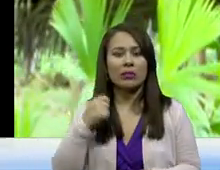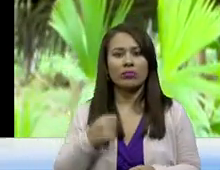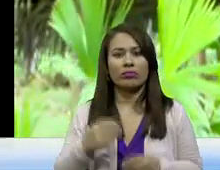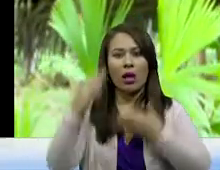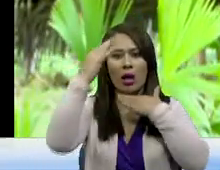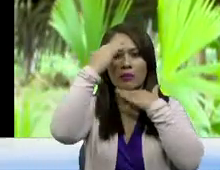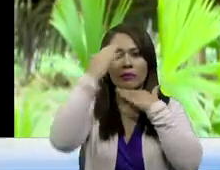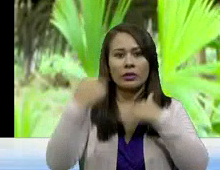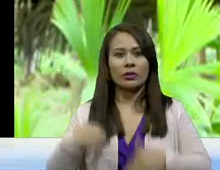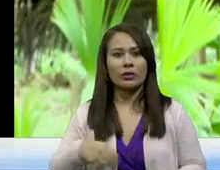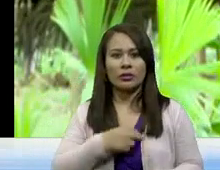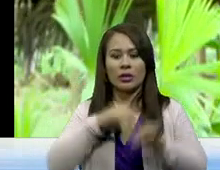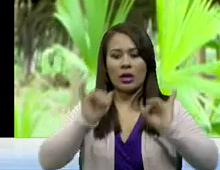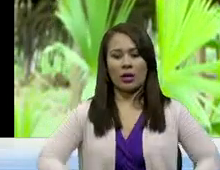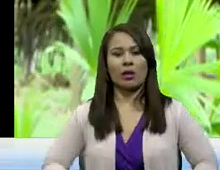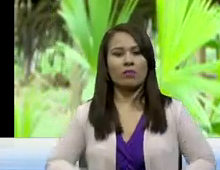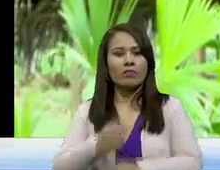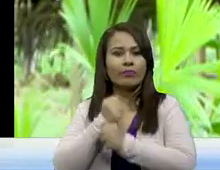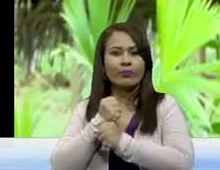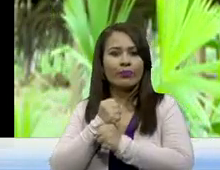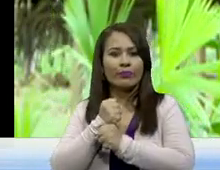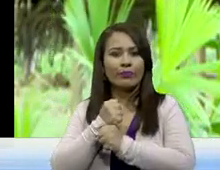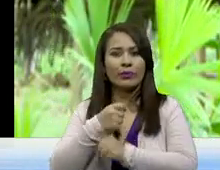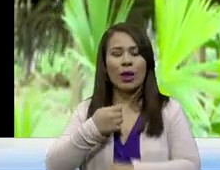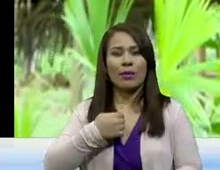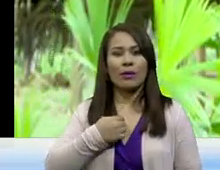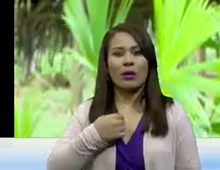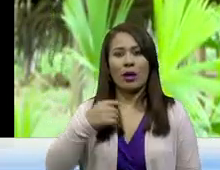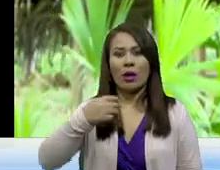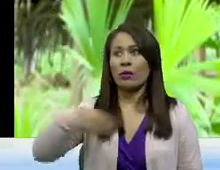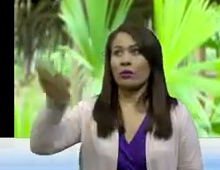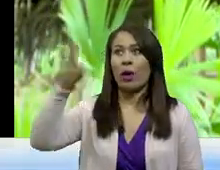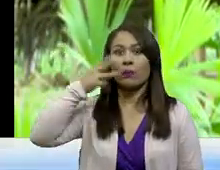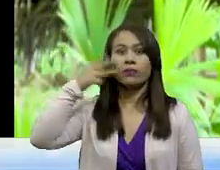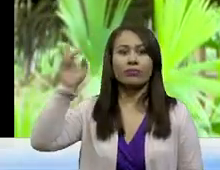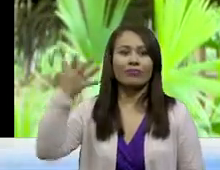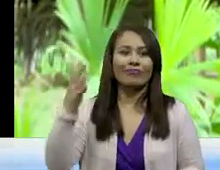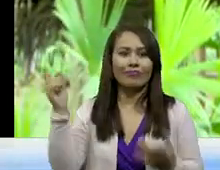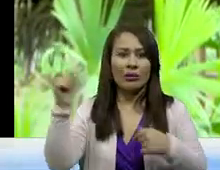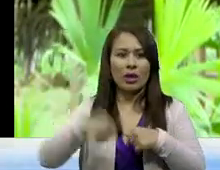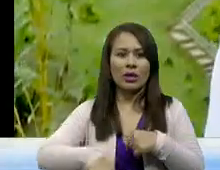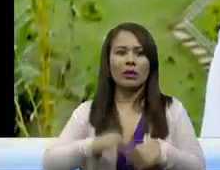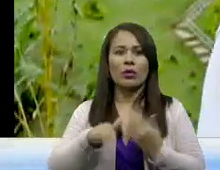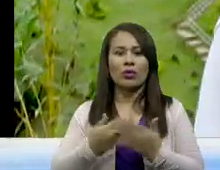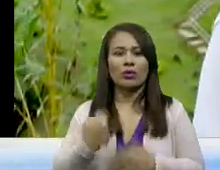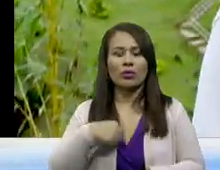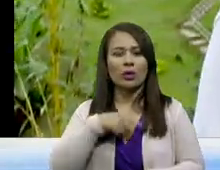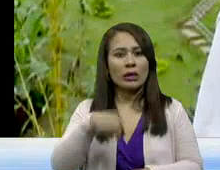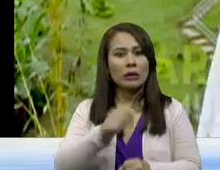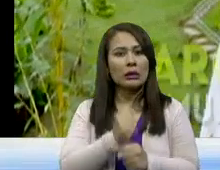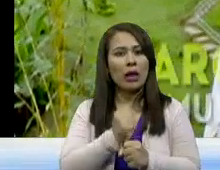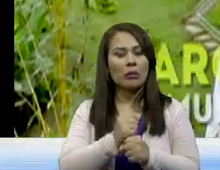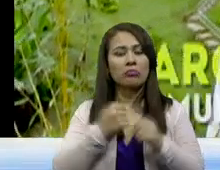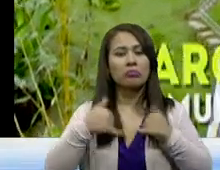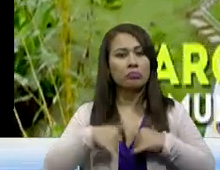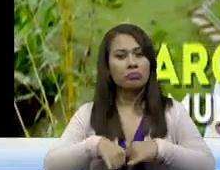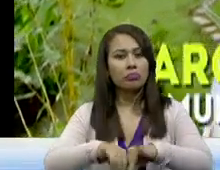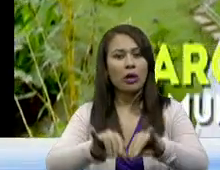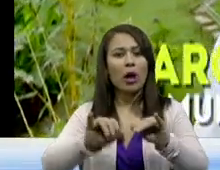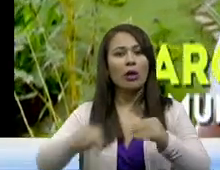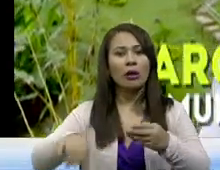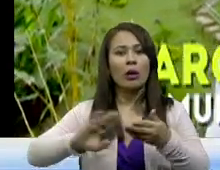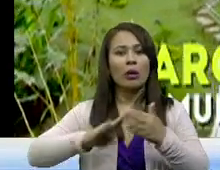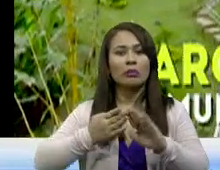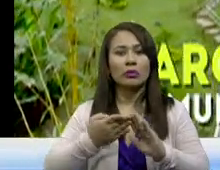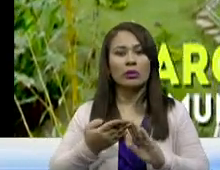prácticamente nosotros quedamos aquí. Él regresó a la Amazonía. Ya no regresó más y quedamos la semilla nosotros. Entonces el Shuar ya vivió